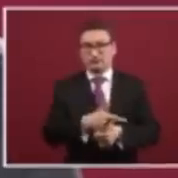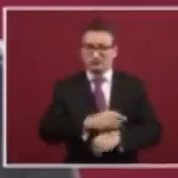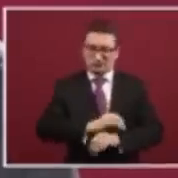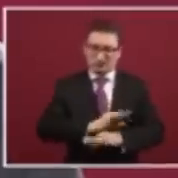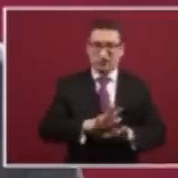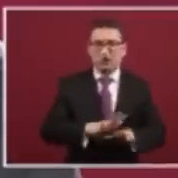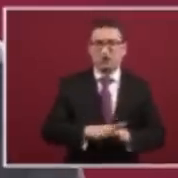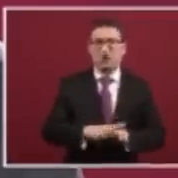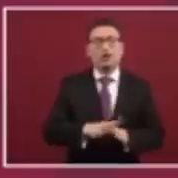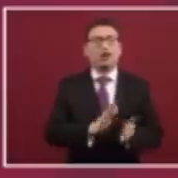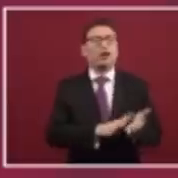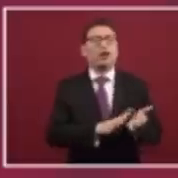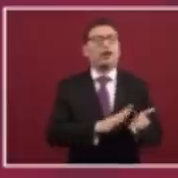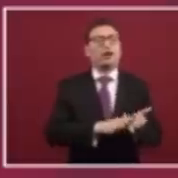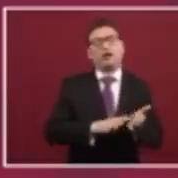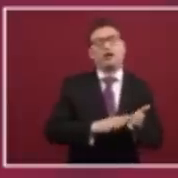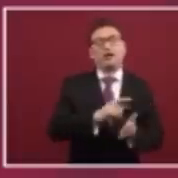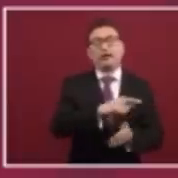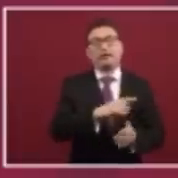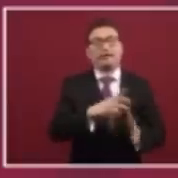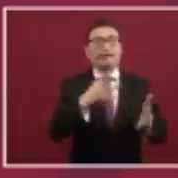le vea como una gente astuta